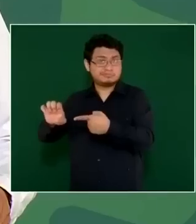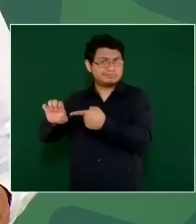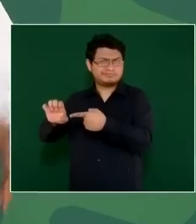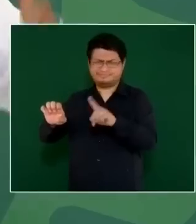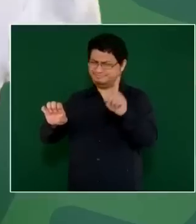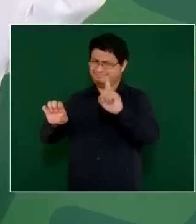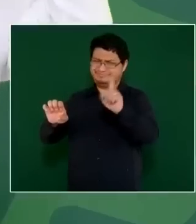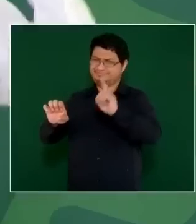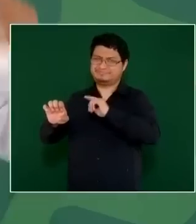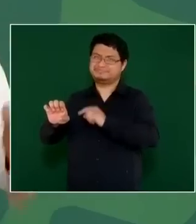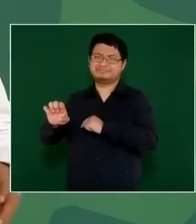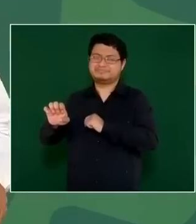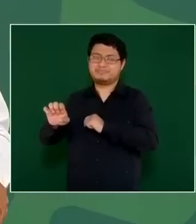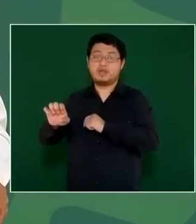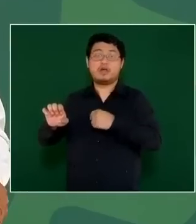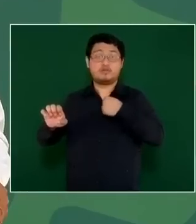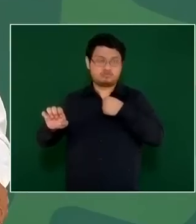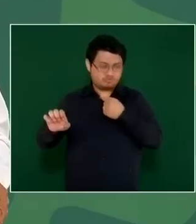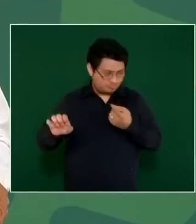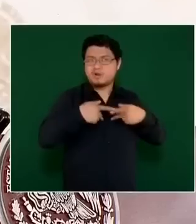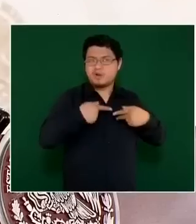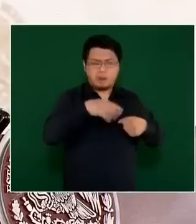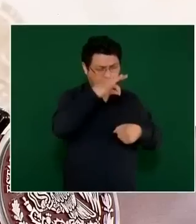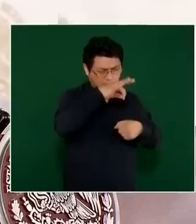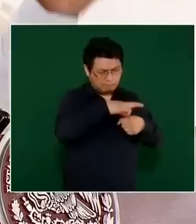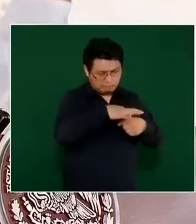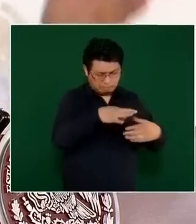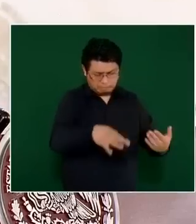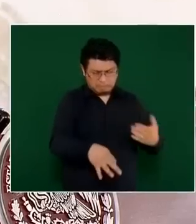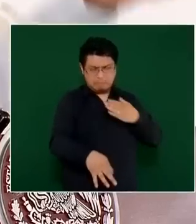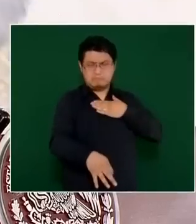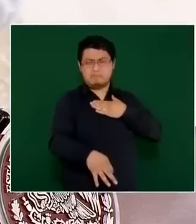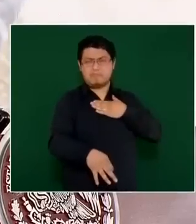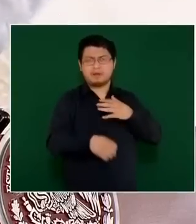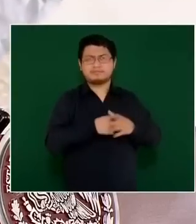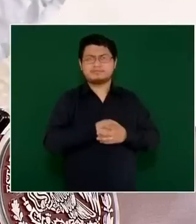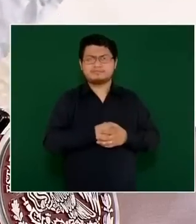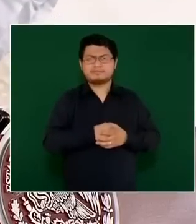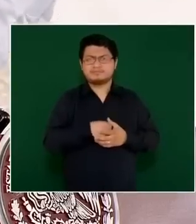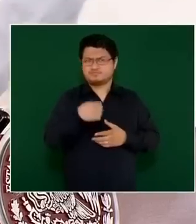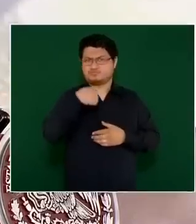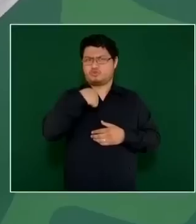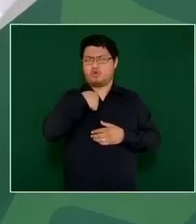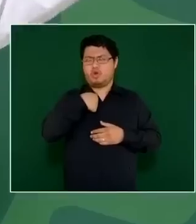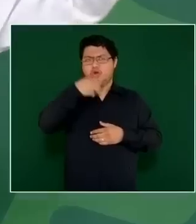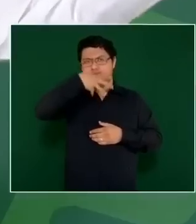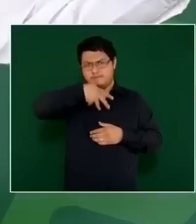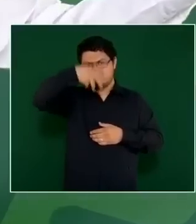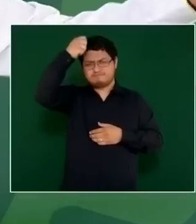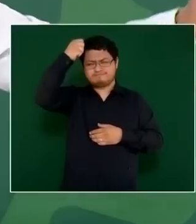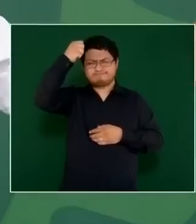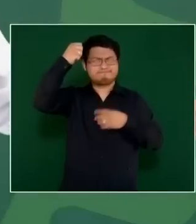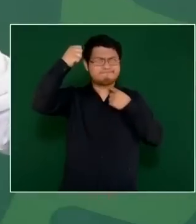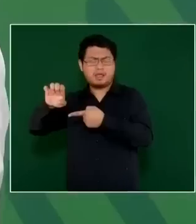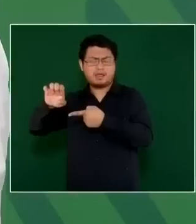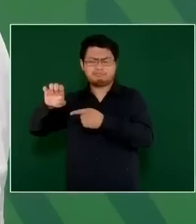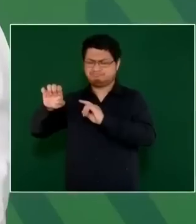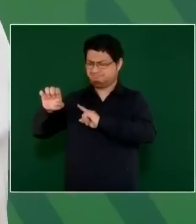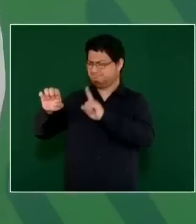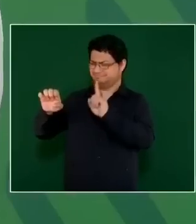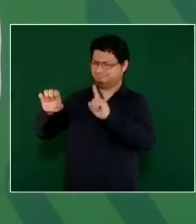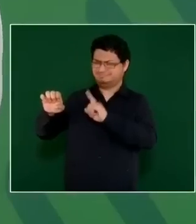llegué a la presidencia por el pueblo fui candidato nunca me reuní con los del INE